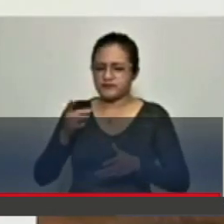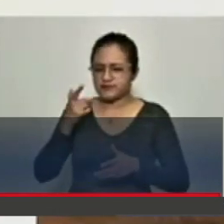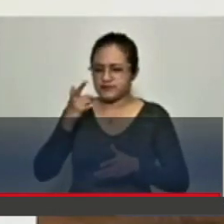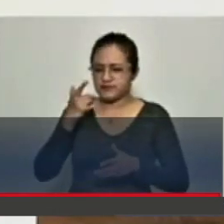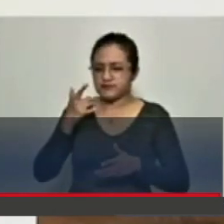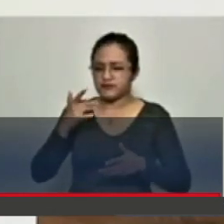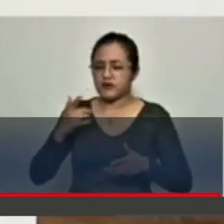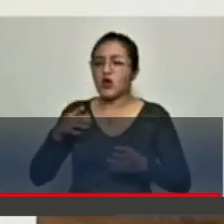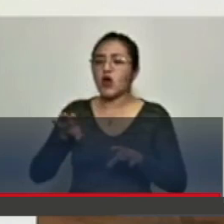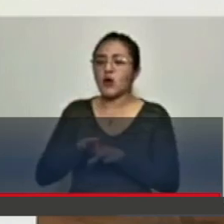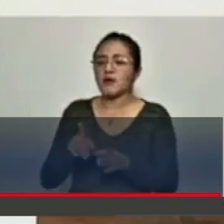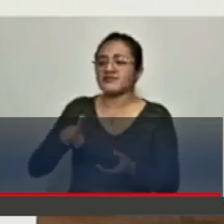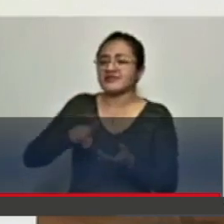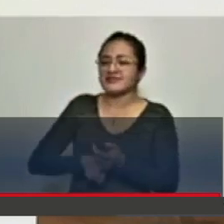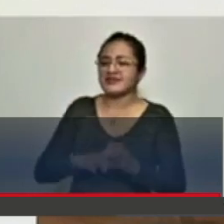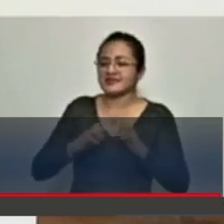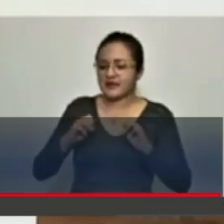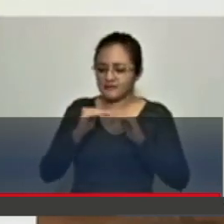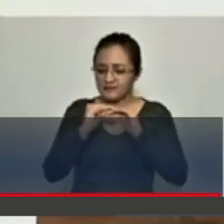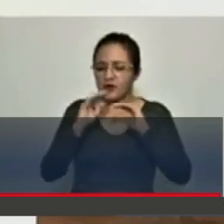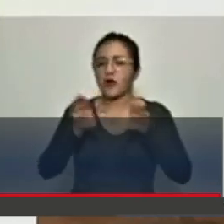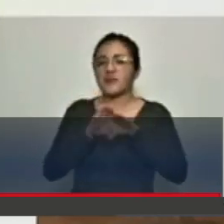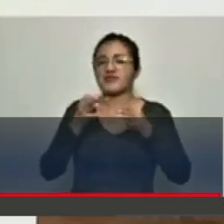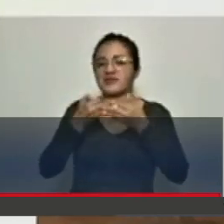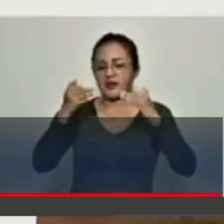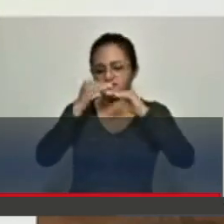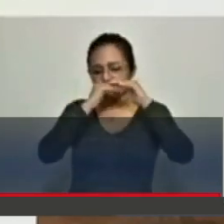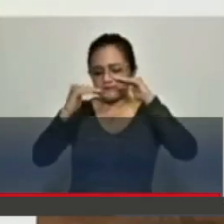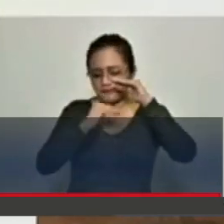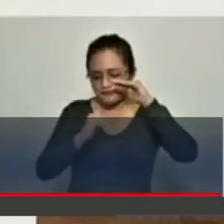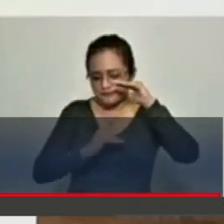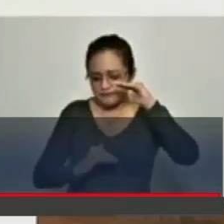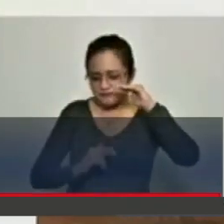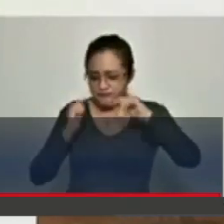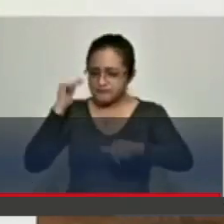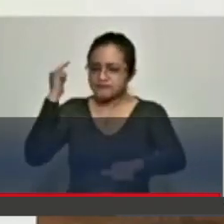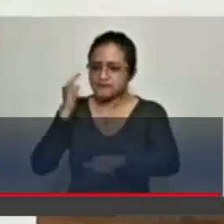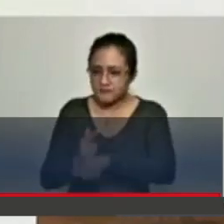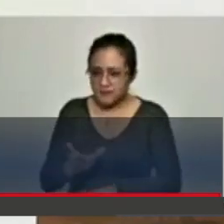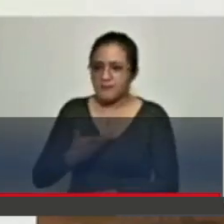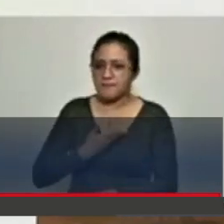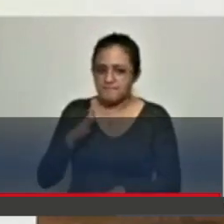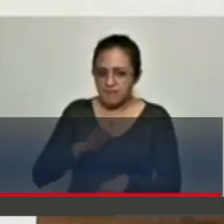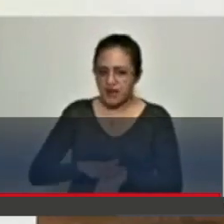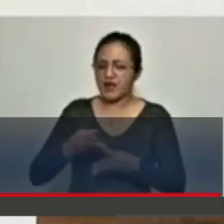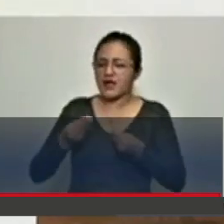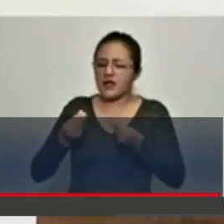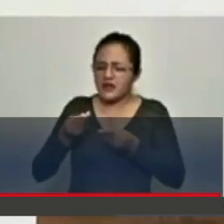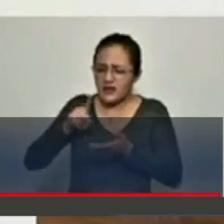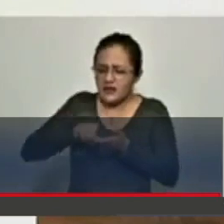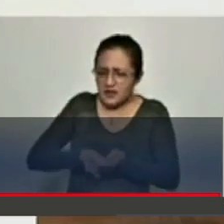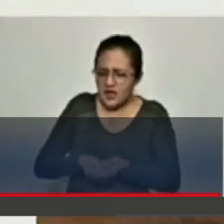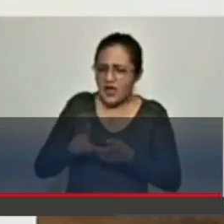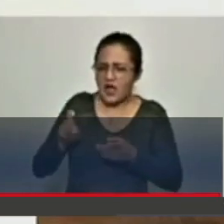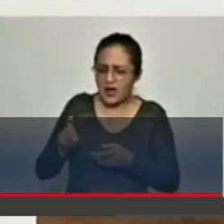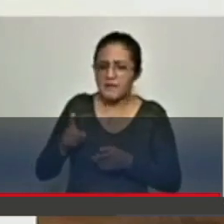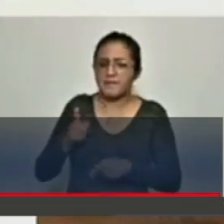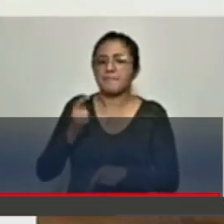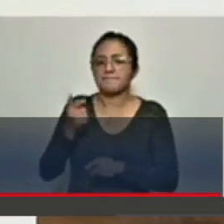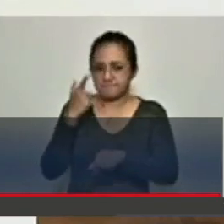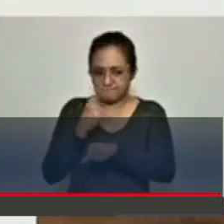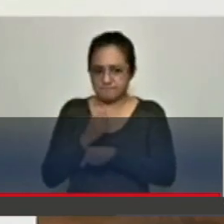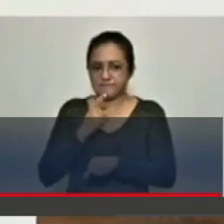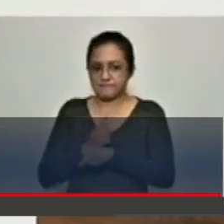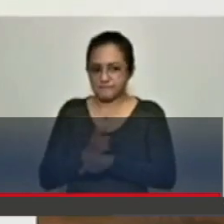confiables de cómo están las capas y los estratos y ya se detectaron oquedades es por eso que se está proponiendo un primer